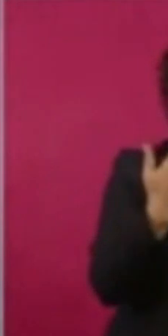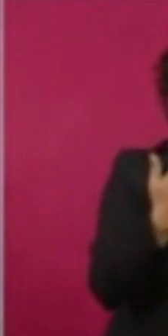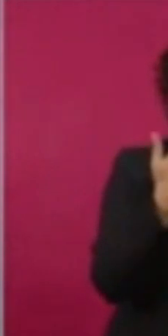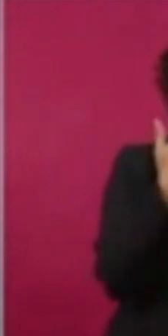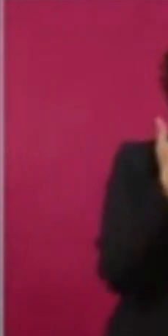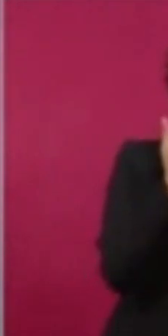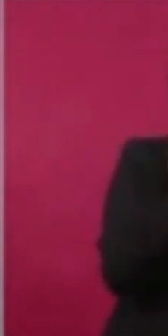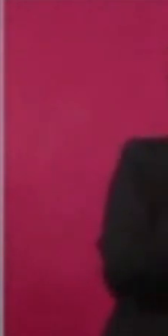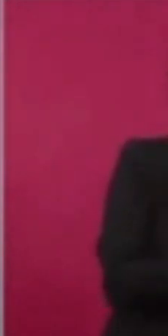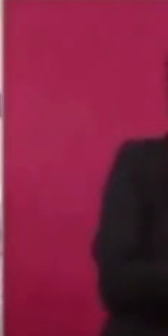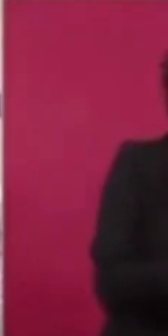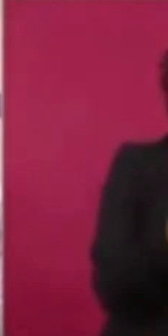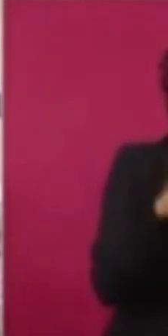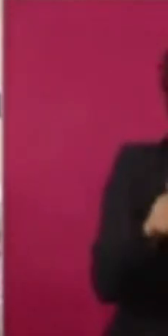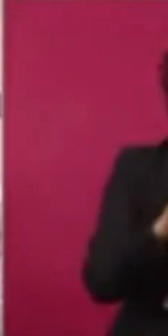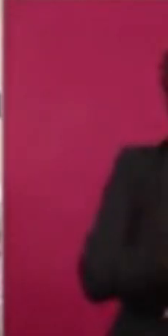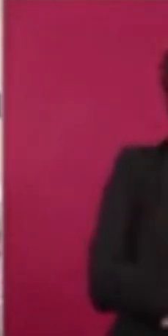sectaria, mafiosa,